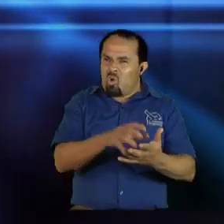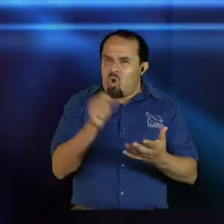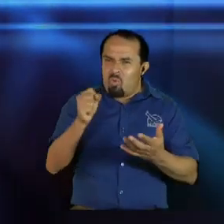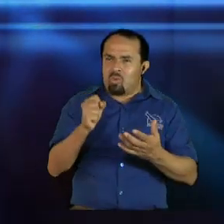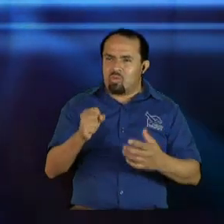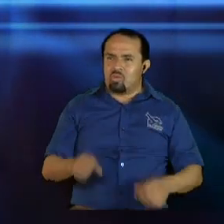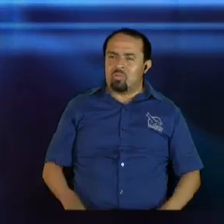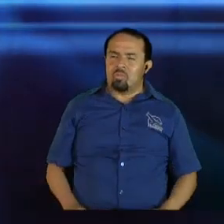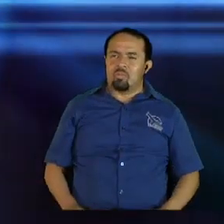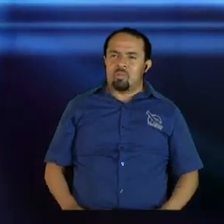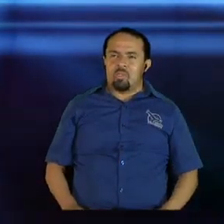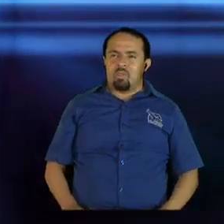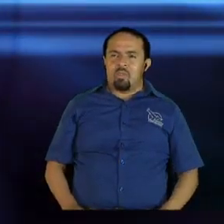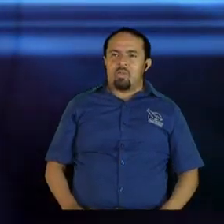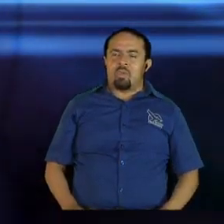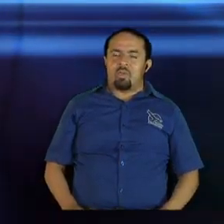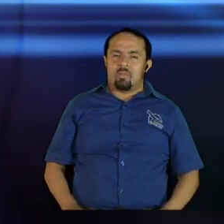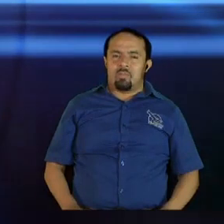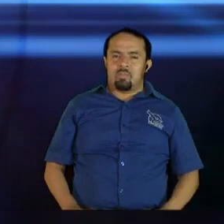¿Me faltan cuántos?